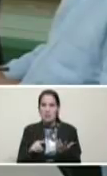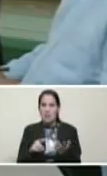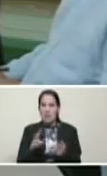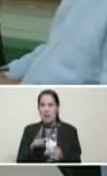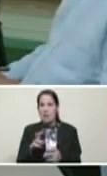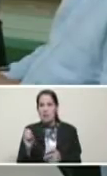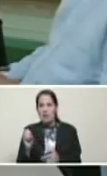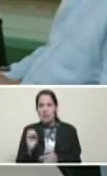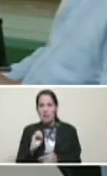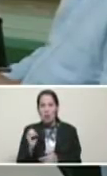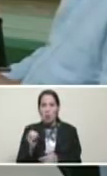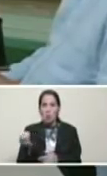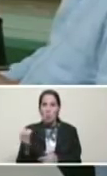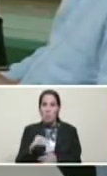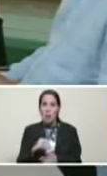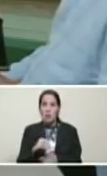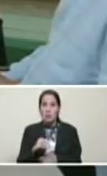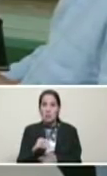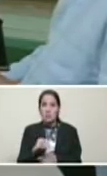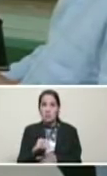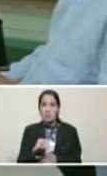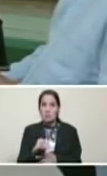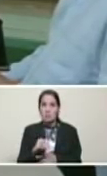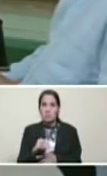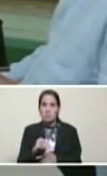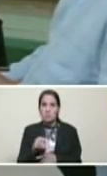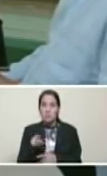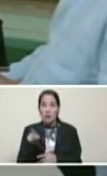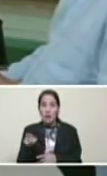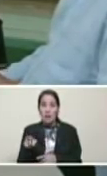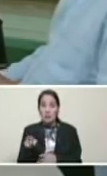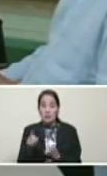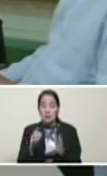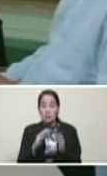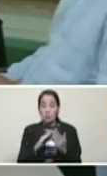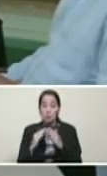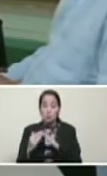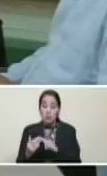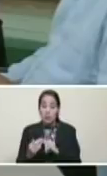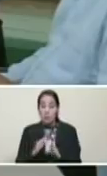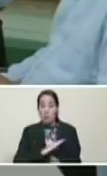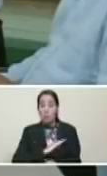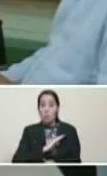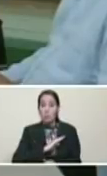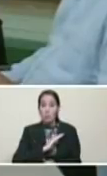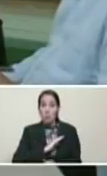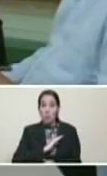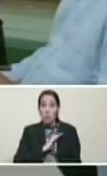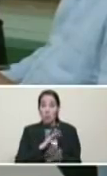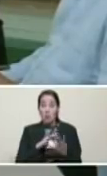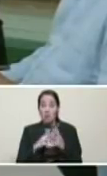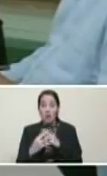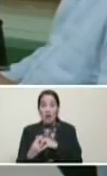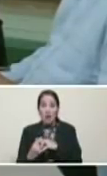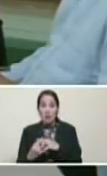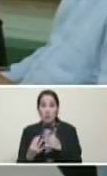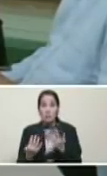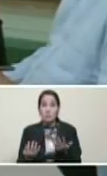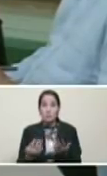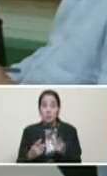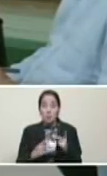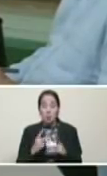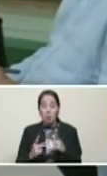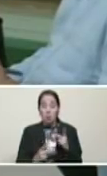milicianos milicianos y allí sobre su territorio en su comunidad en su barrio su extensión allí van a